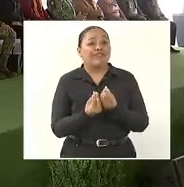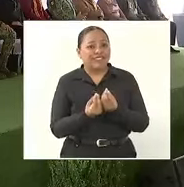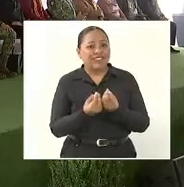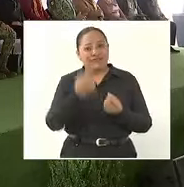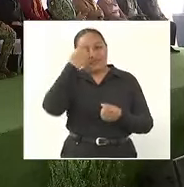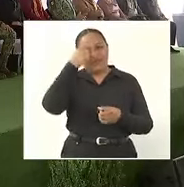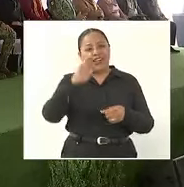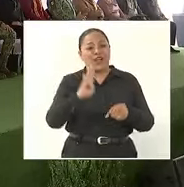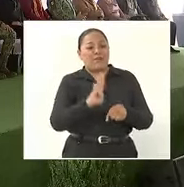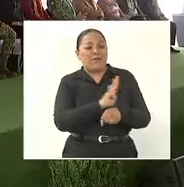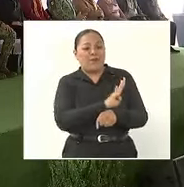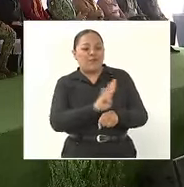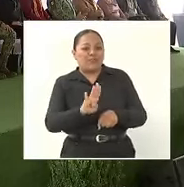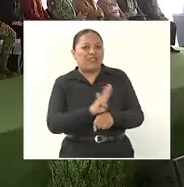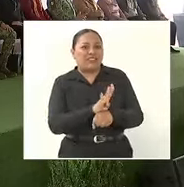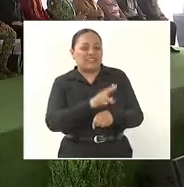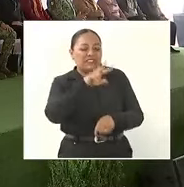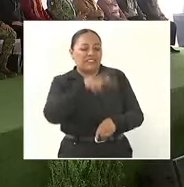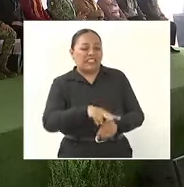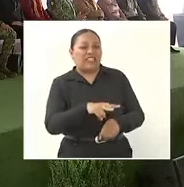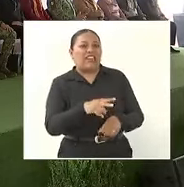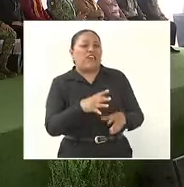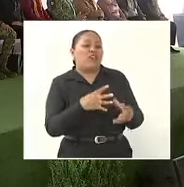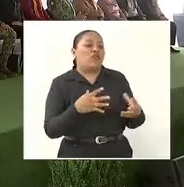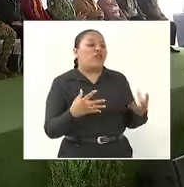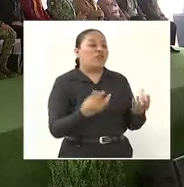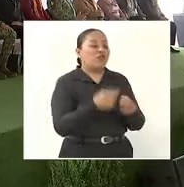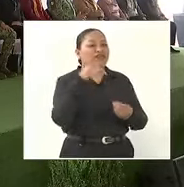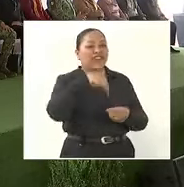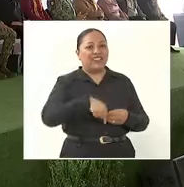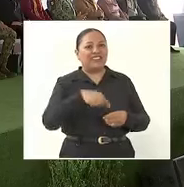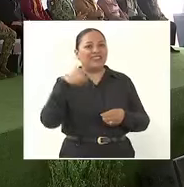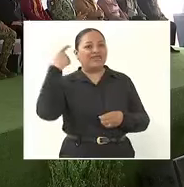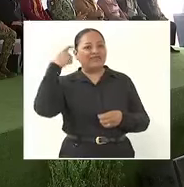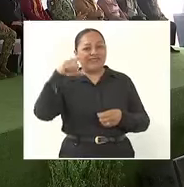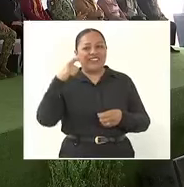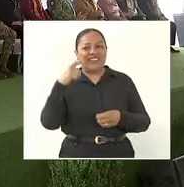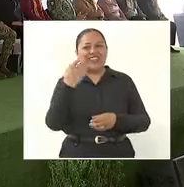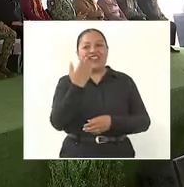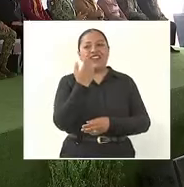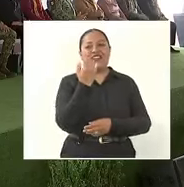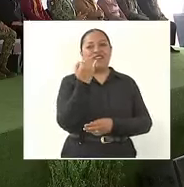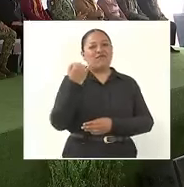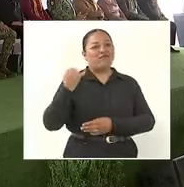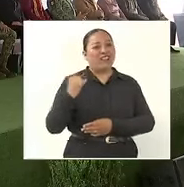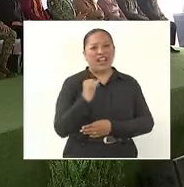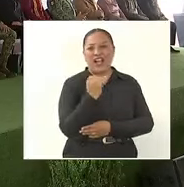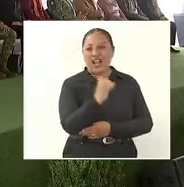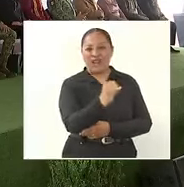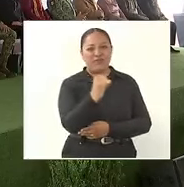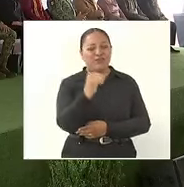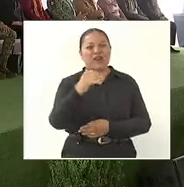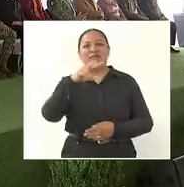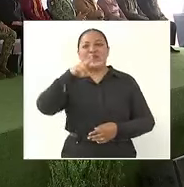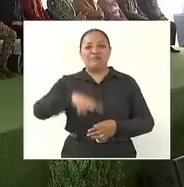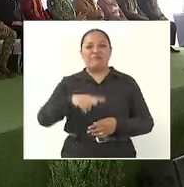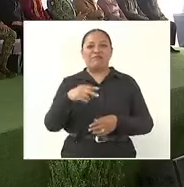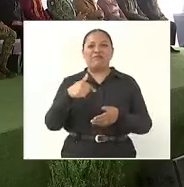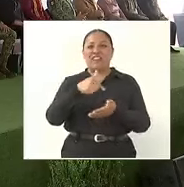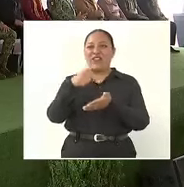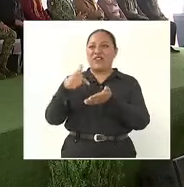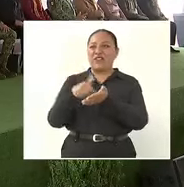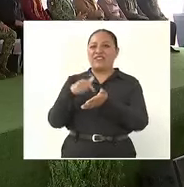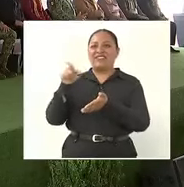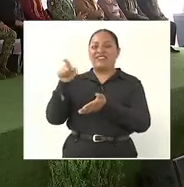de la biosfera de la Sierra Gorda, que es un ejemplo maravilloso en el mundo, el Parque del Batán, el Sistema Estatal de